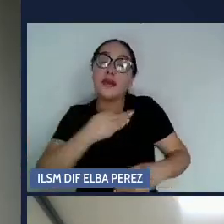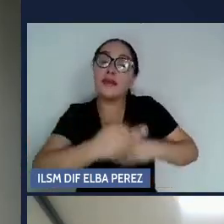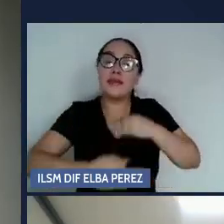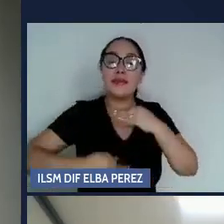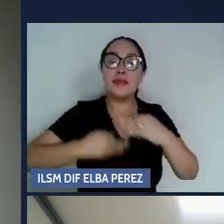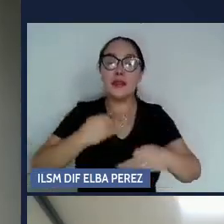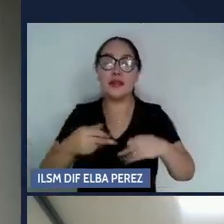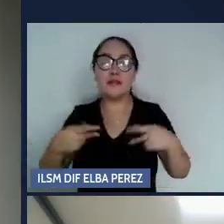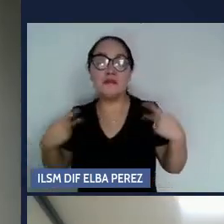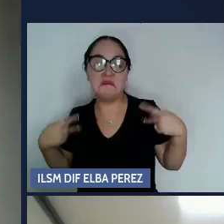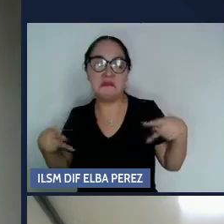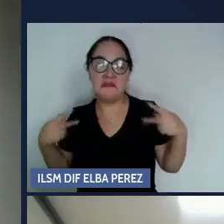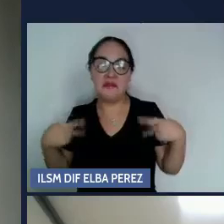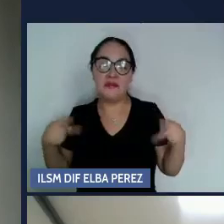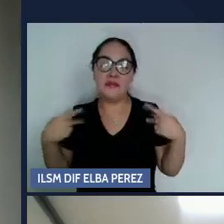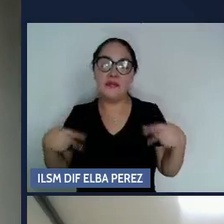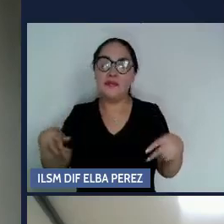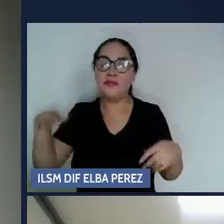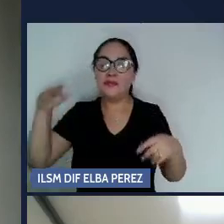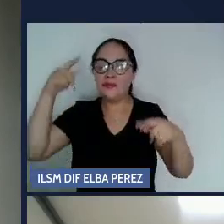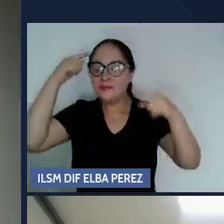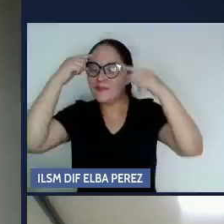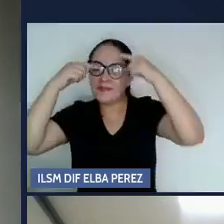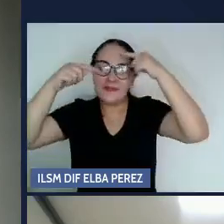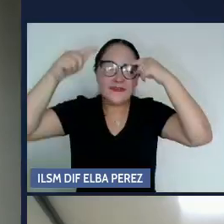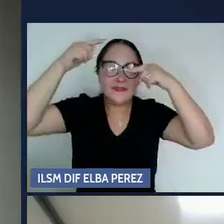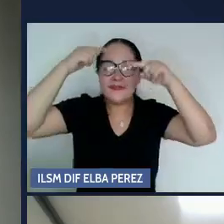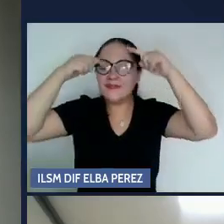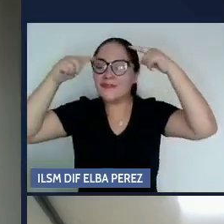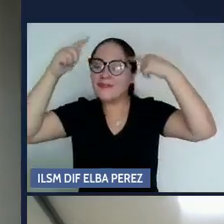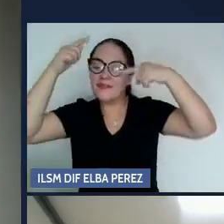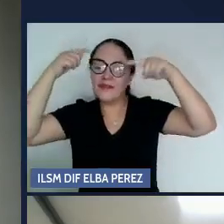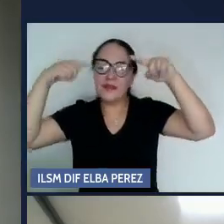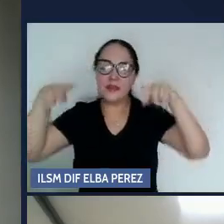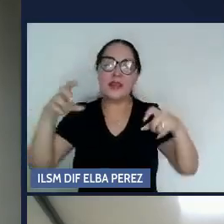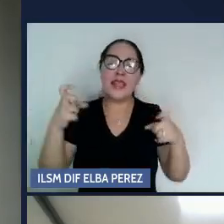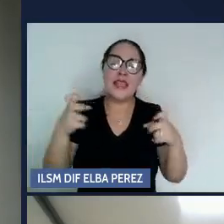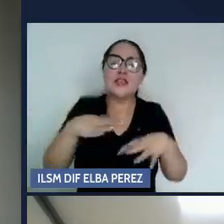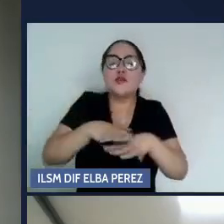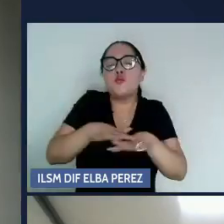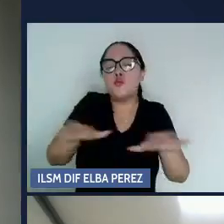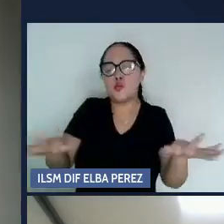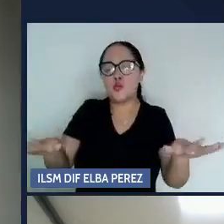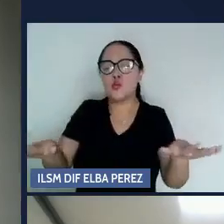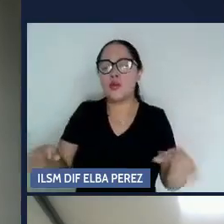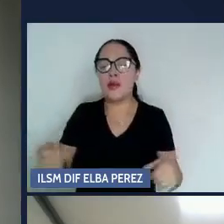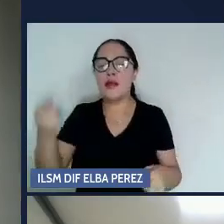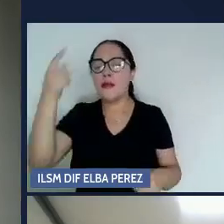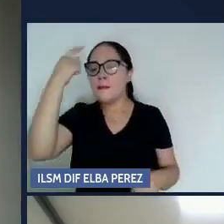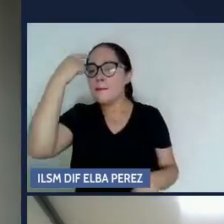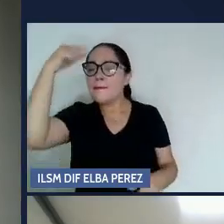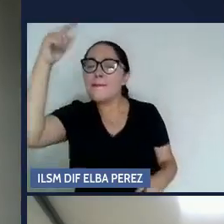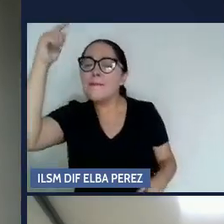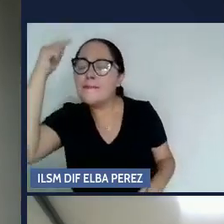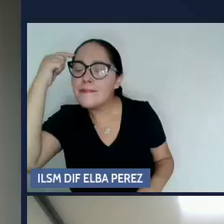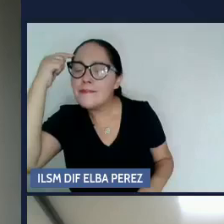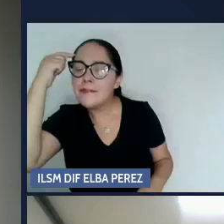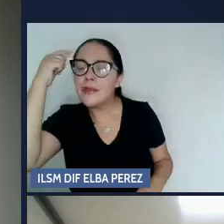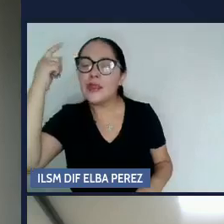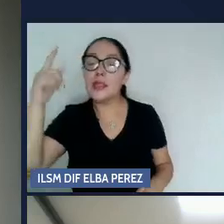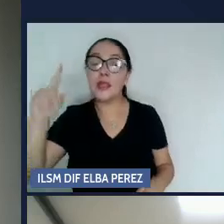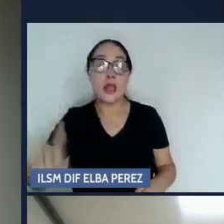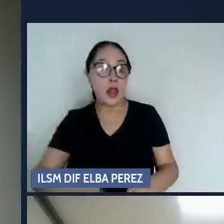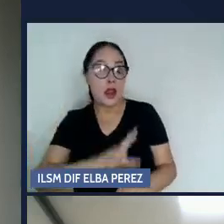la información que recibimos, vamos a decidir de manera libre y secreta a quién le vamos a dar el voto